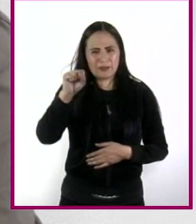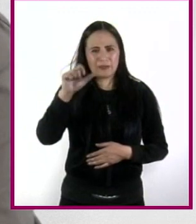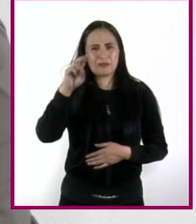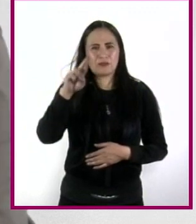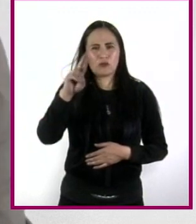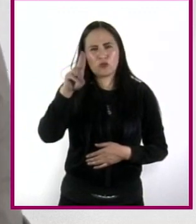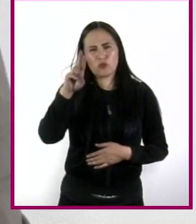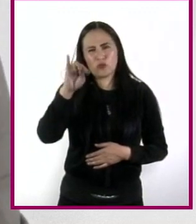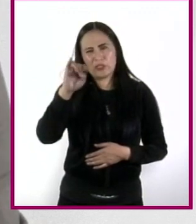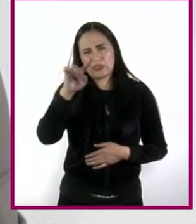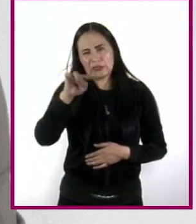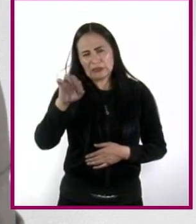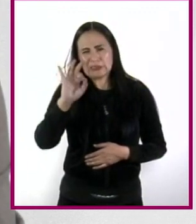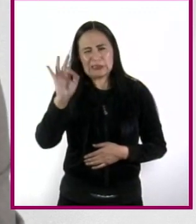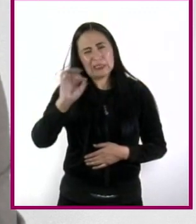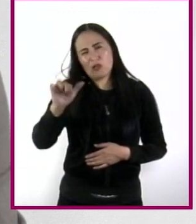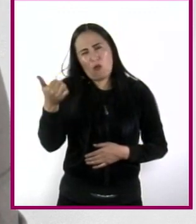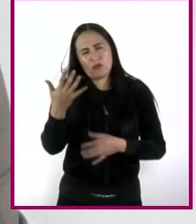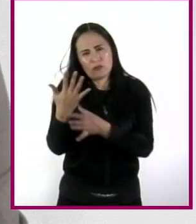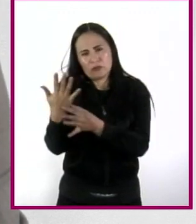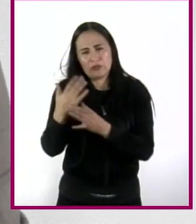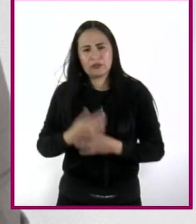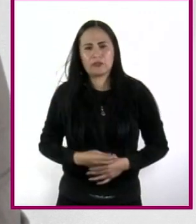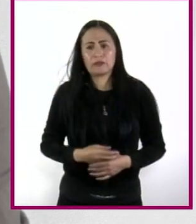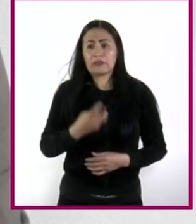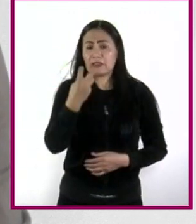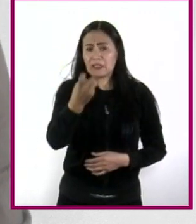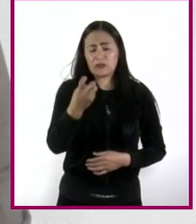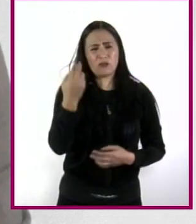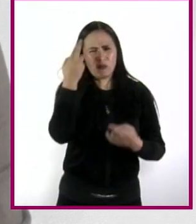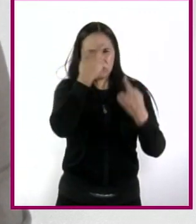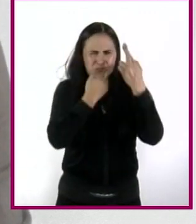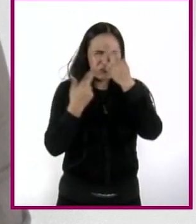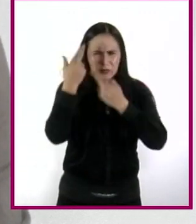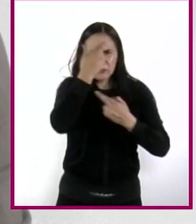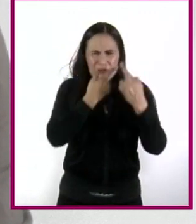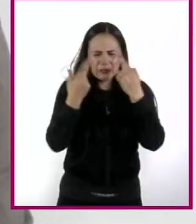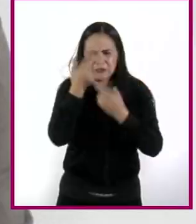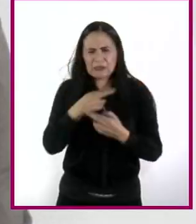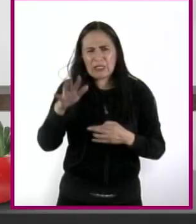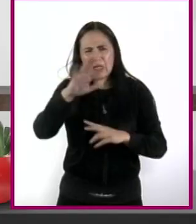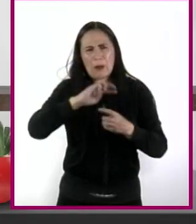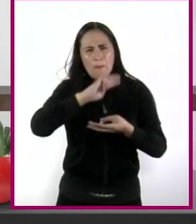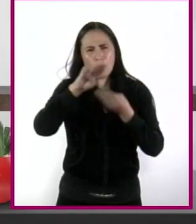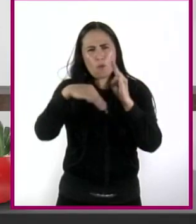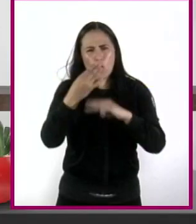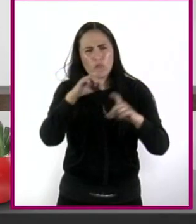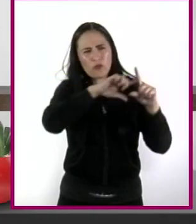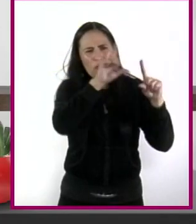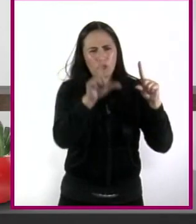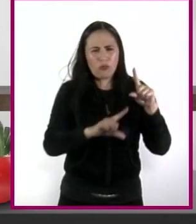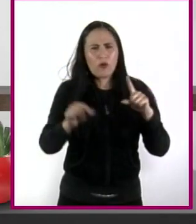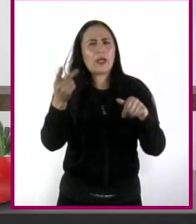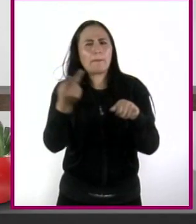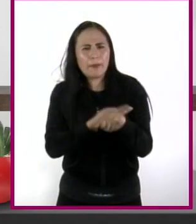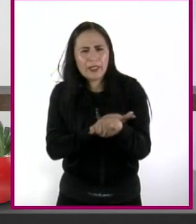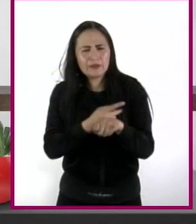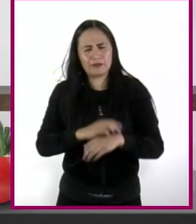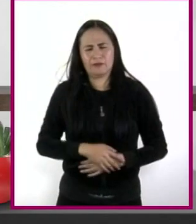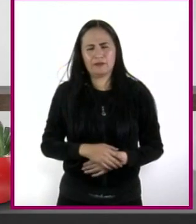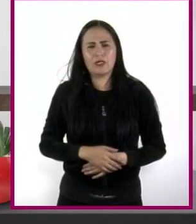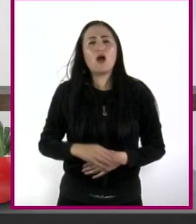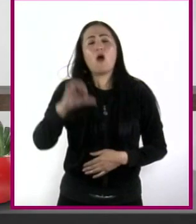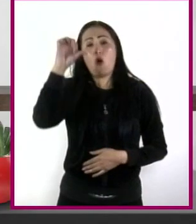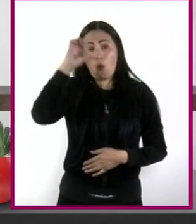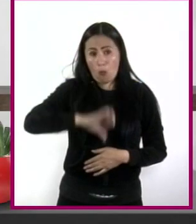posibles autores, se ha tornado en un lugar común a la hora de analizar el acontecer de la vida política nacional. Lo que hemos visto en el programa del día de